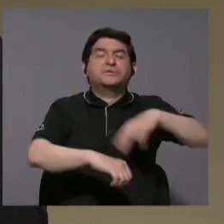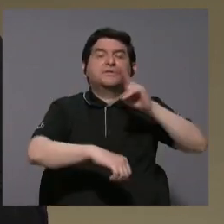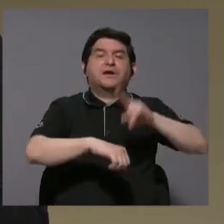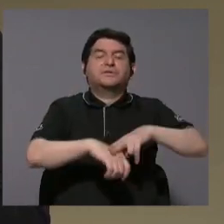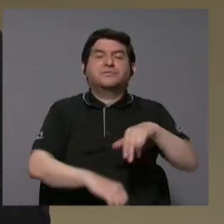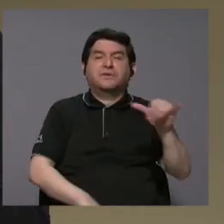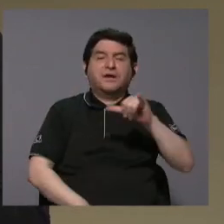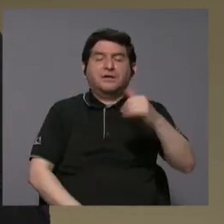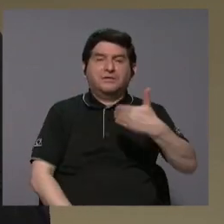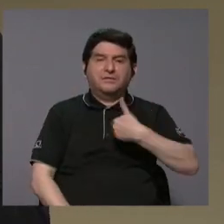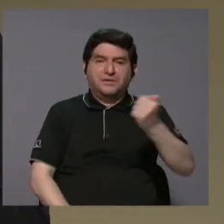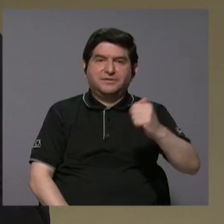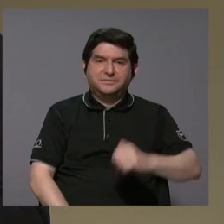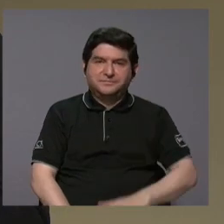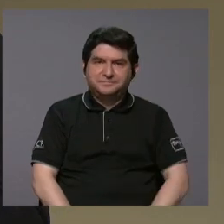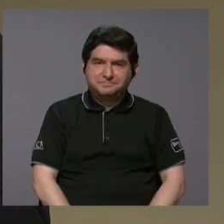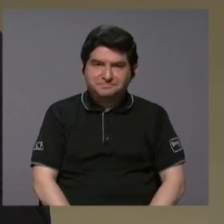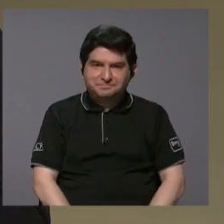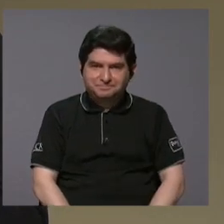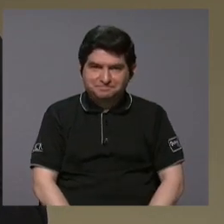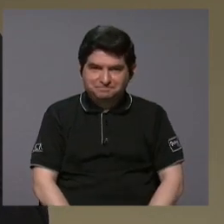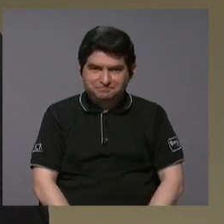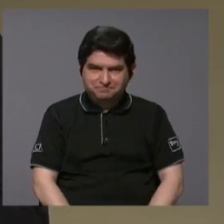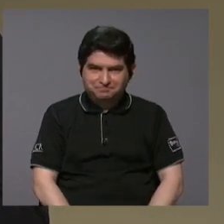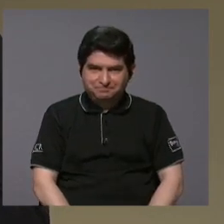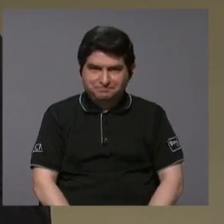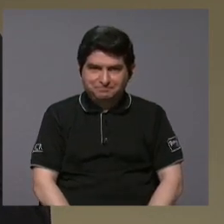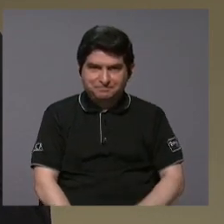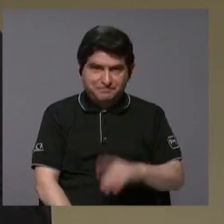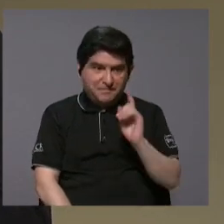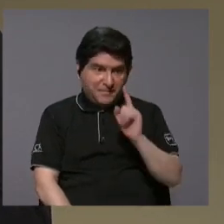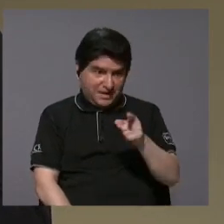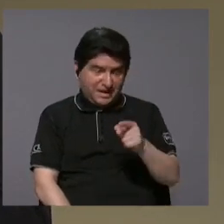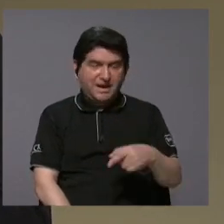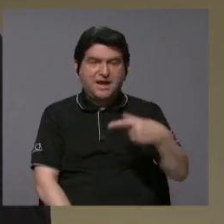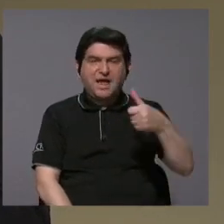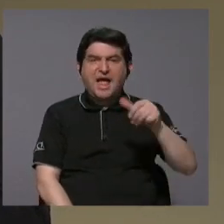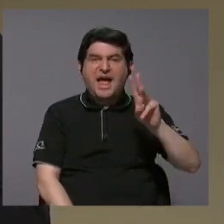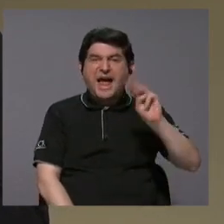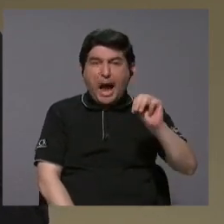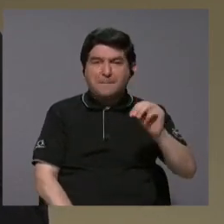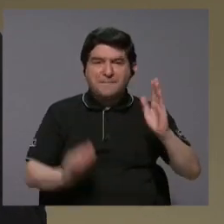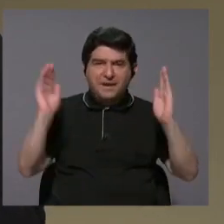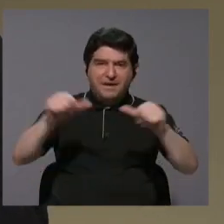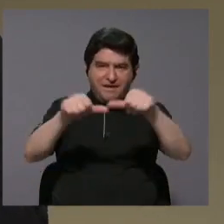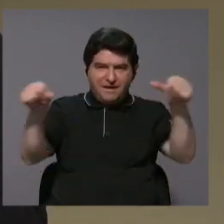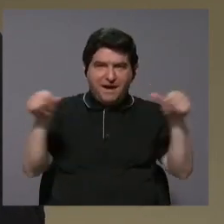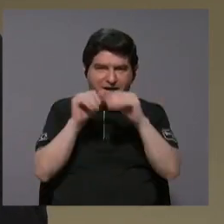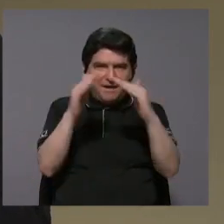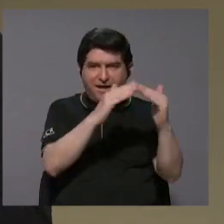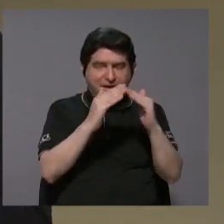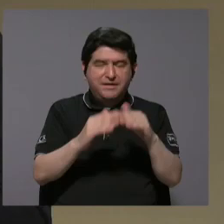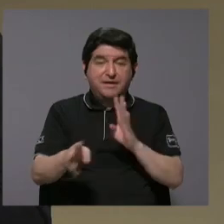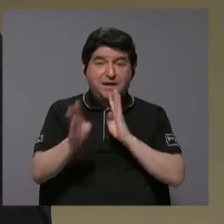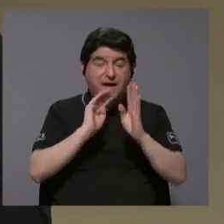también, ¿no? Que es algo de lo que Lagan, en cierta manera, hablando de